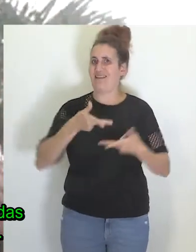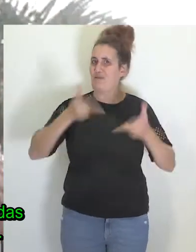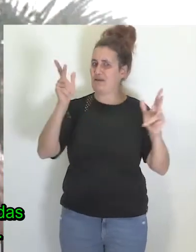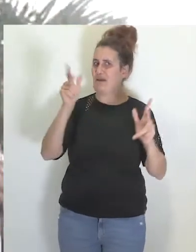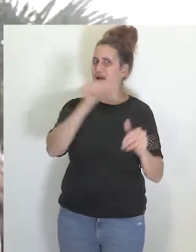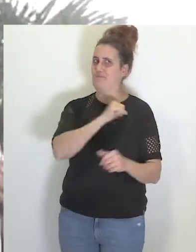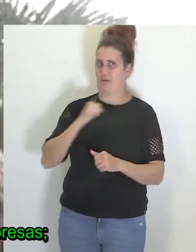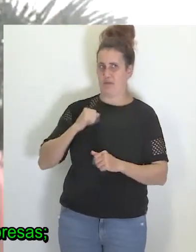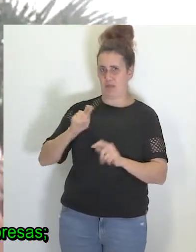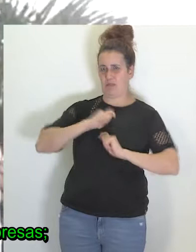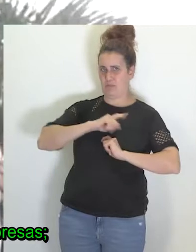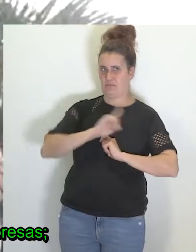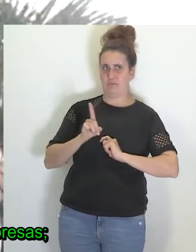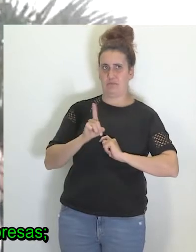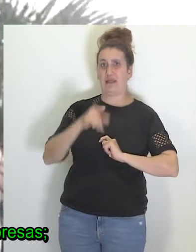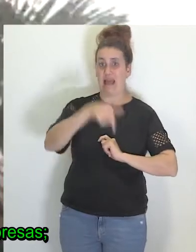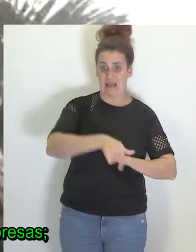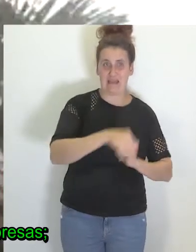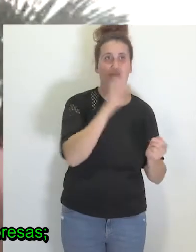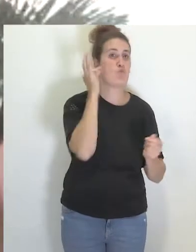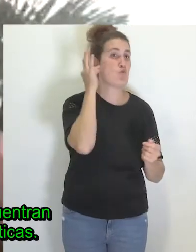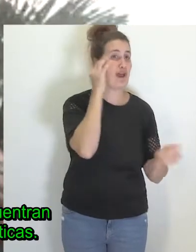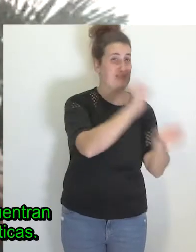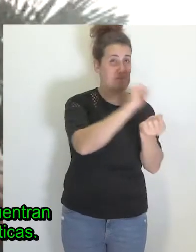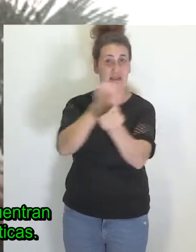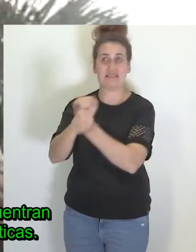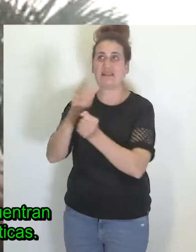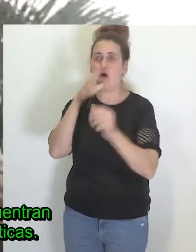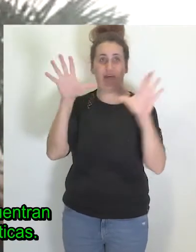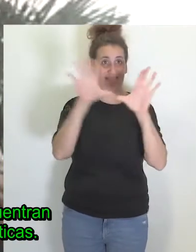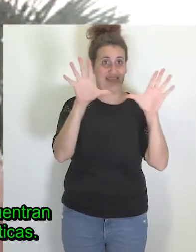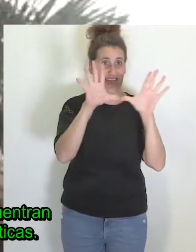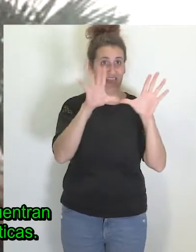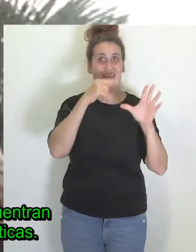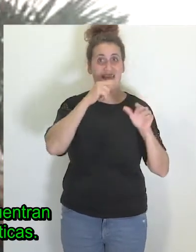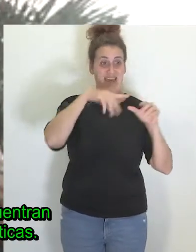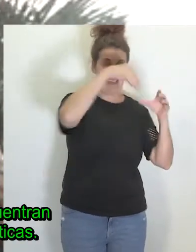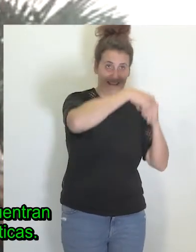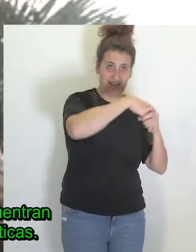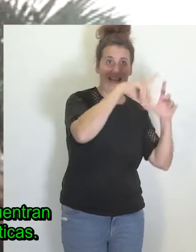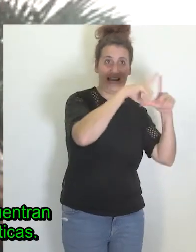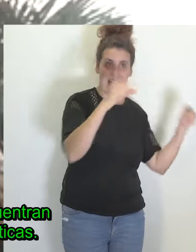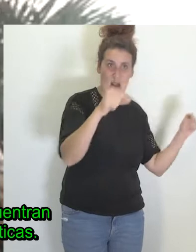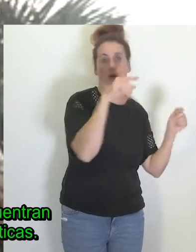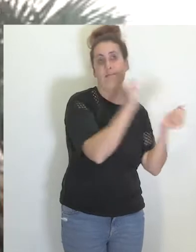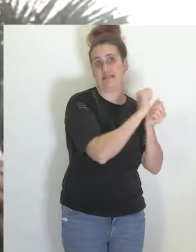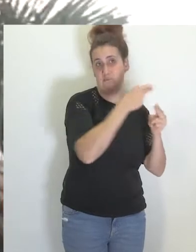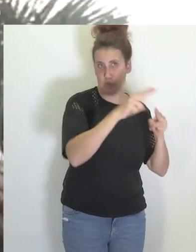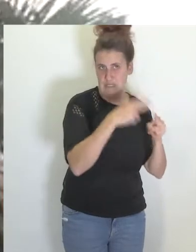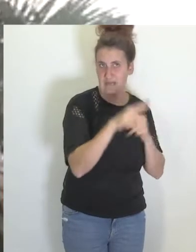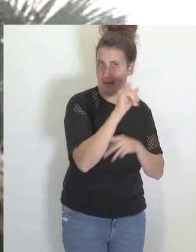privaciones de libertad. Y aquí tenemos varias mujeres presas, son 10 mujeres las que se encuentran en Nicaragua como presas